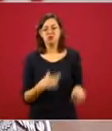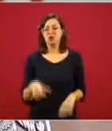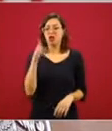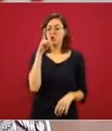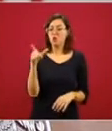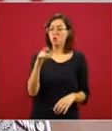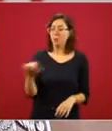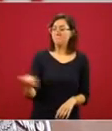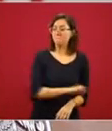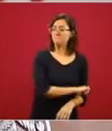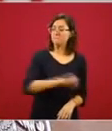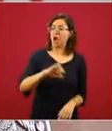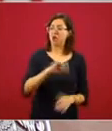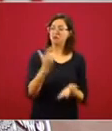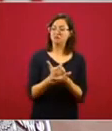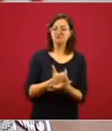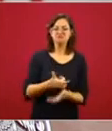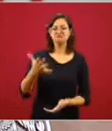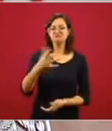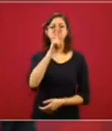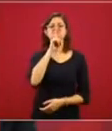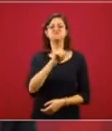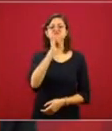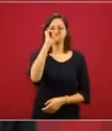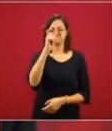cumplir. Para eso